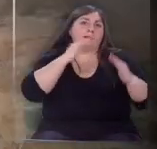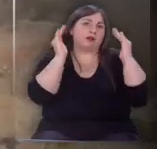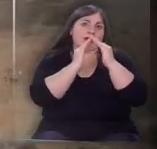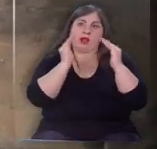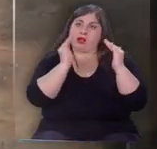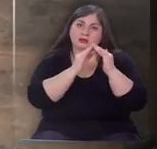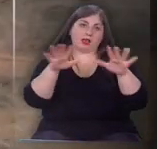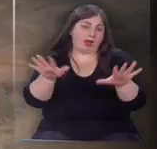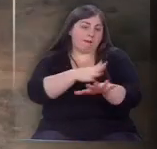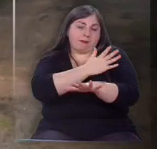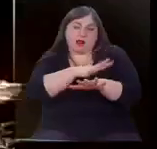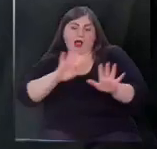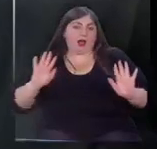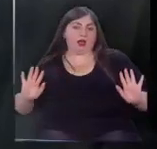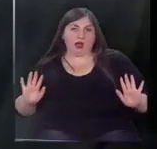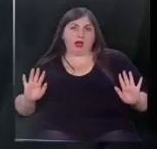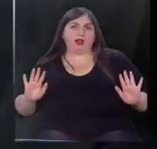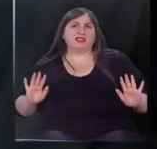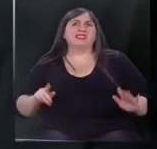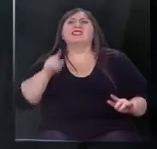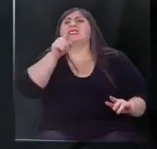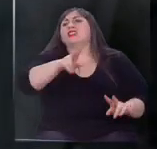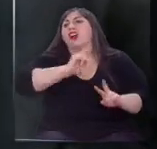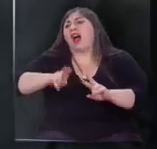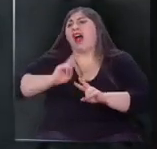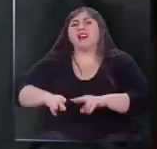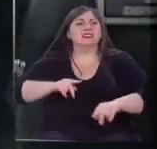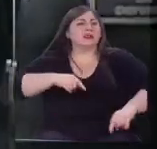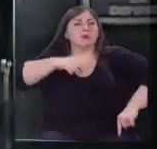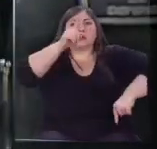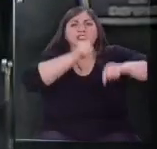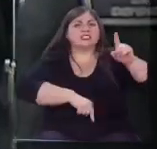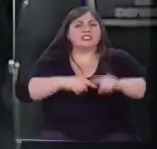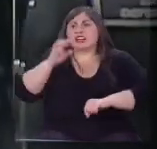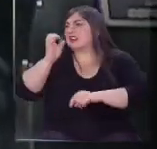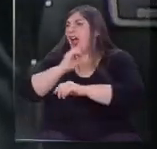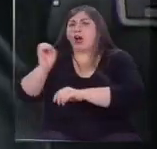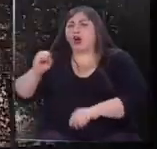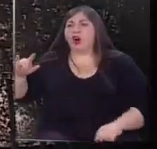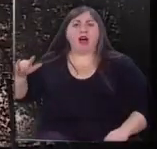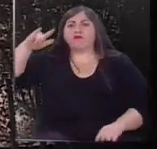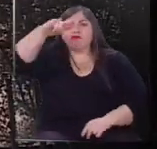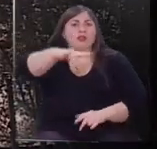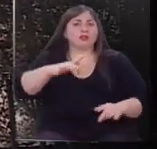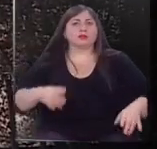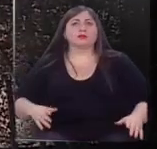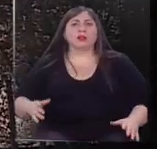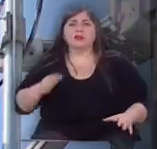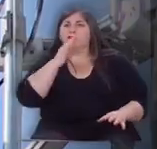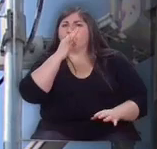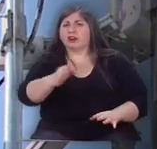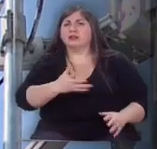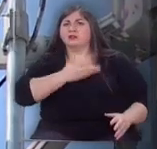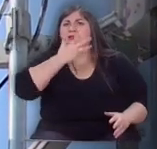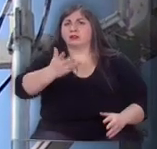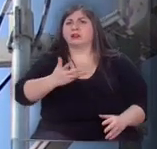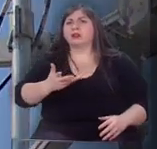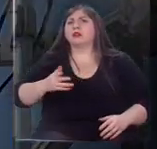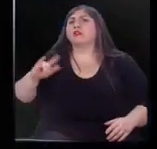playa. Ya que sea que lo hayan hecho por vía terrestre o vía aérea, se lo voy a decir fuerte y claro. Fue un vuelo